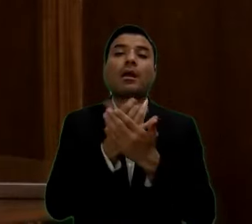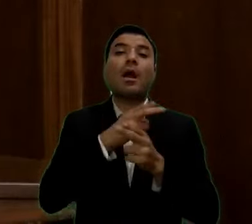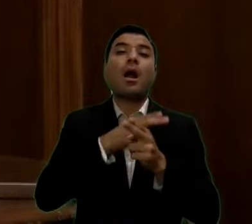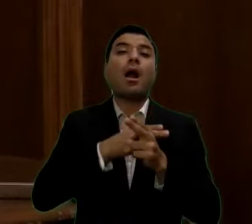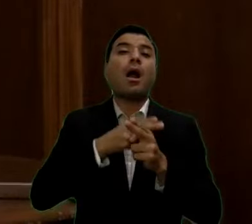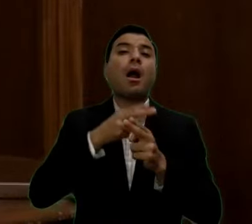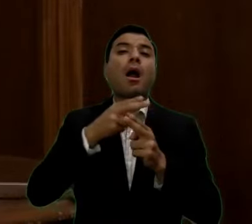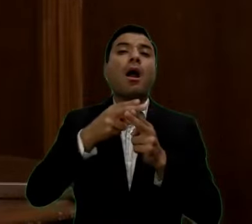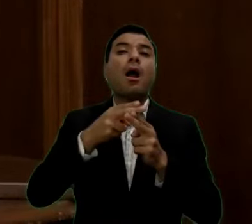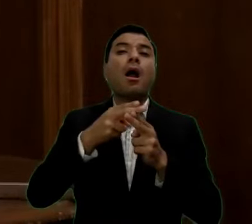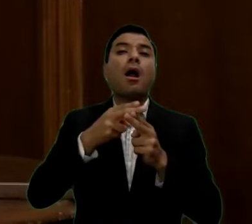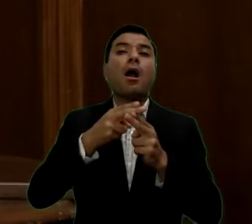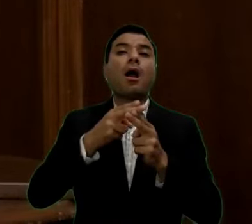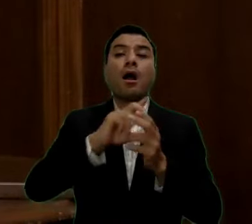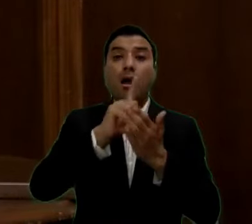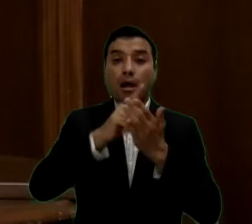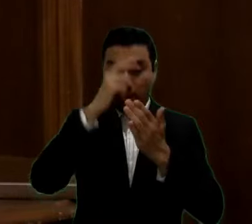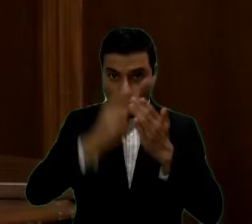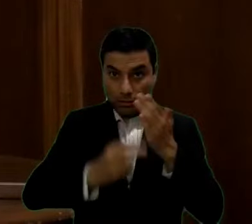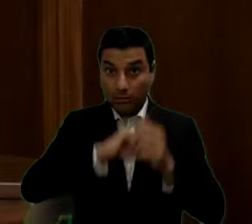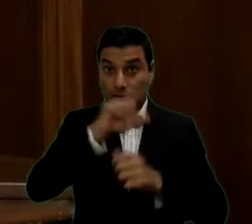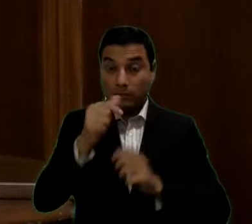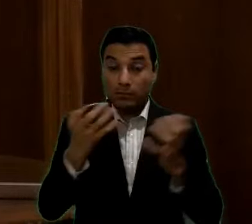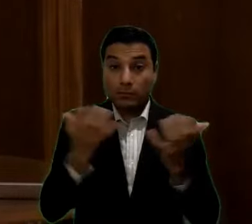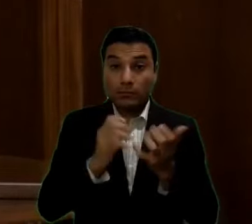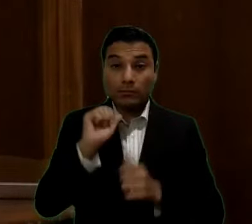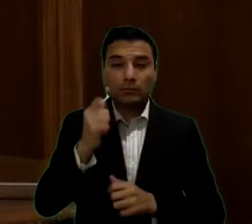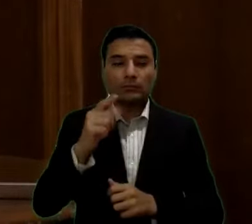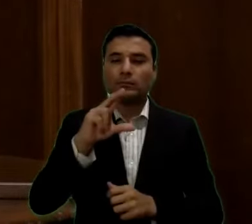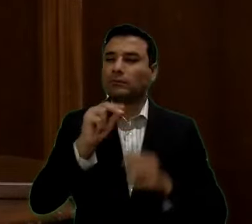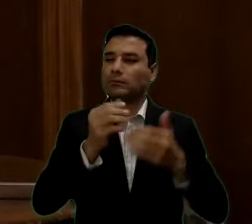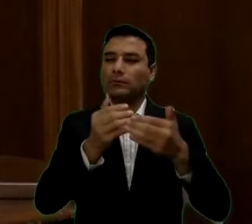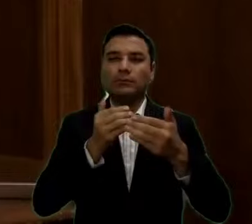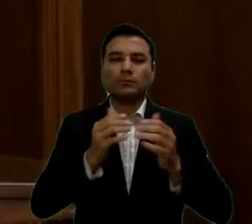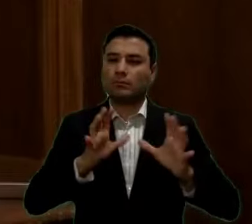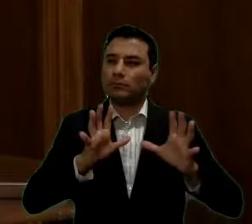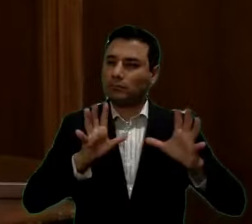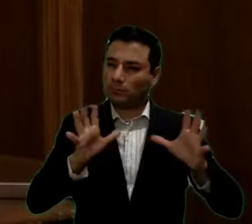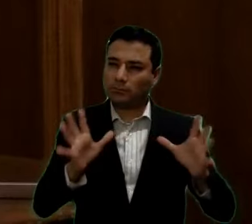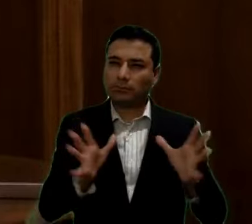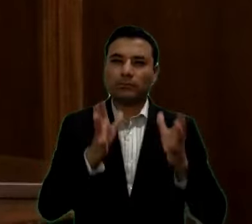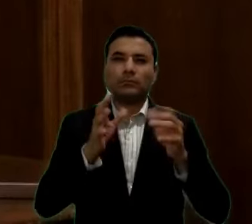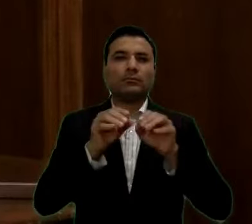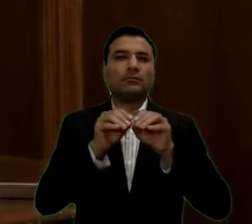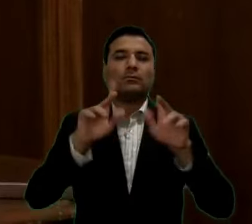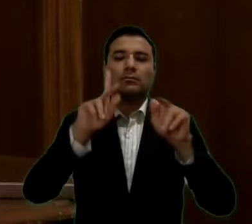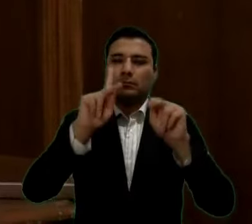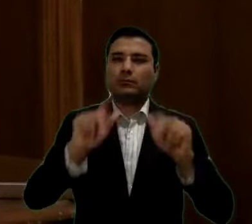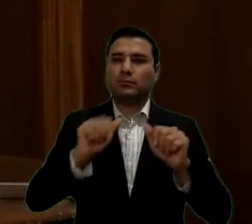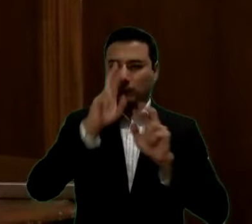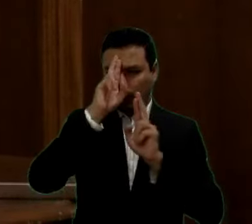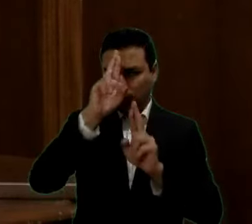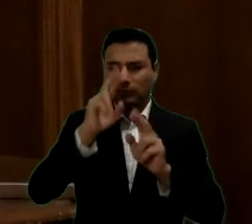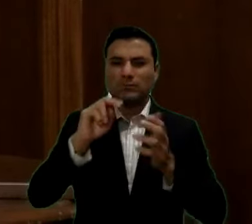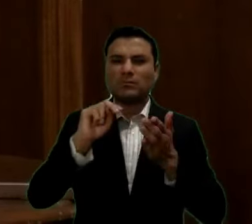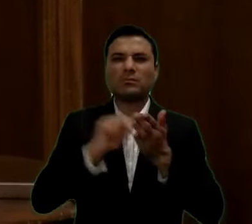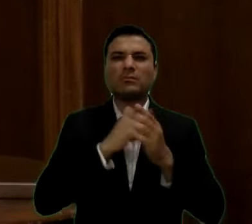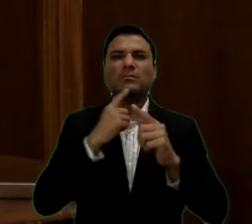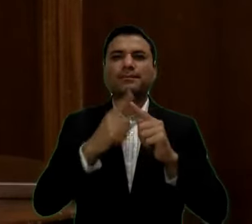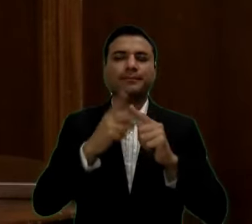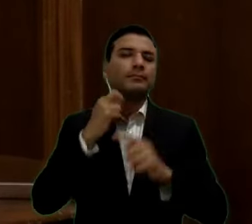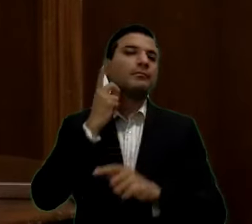de privilegiar la cultura de paz y respeto. Atentamente,